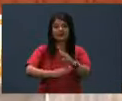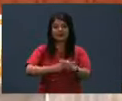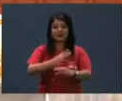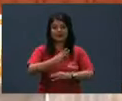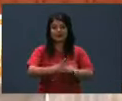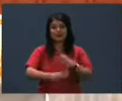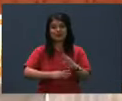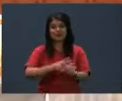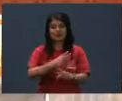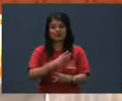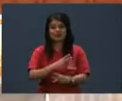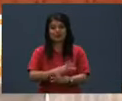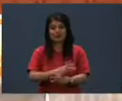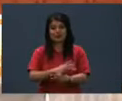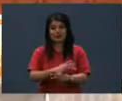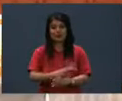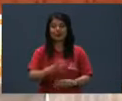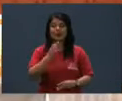mundo,